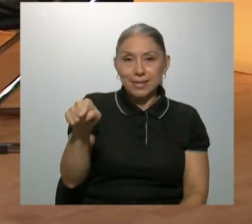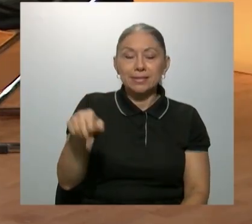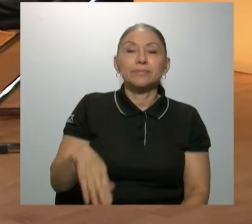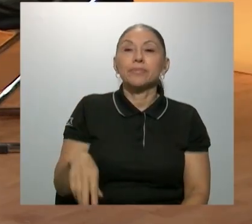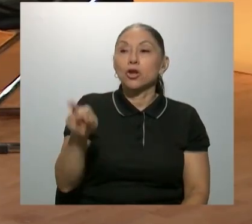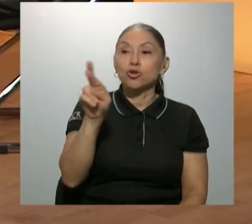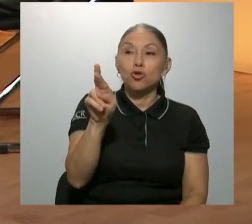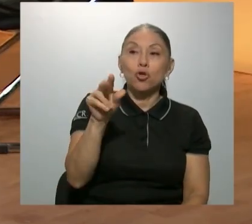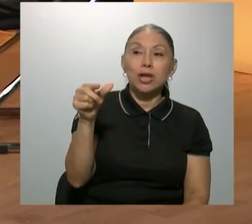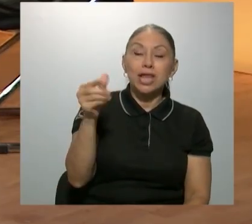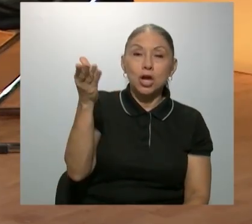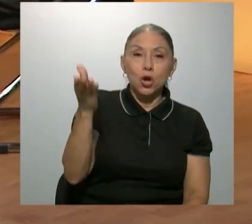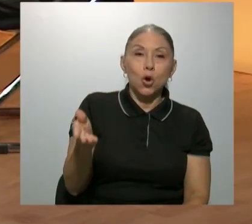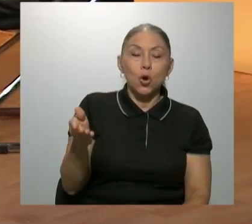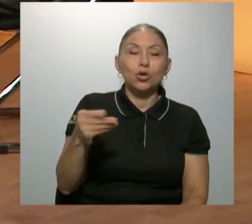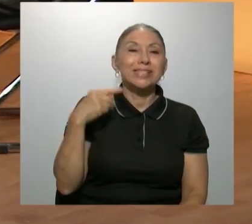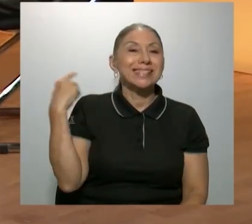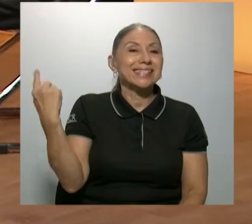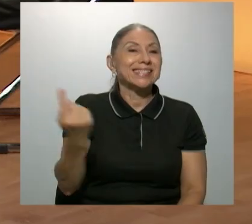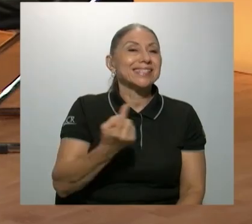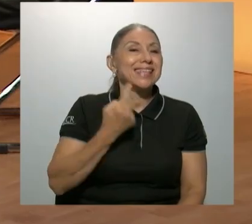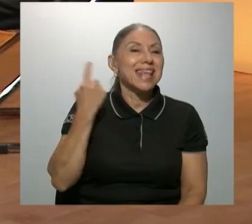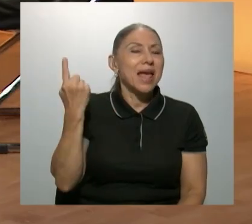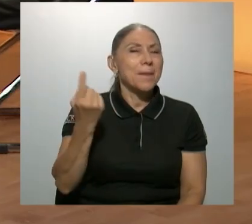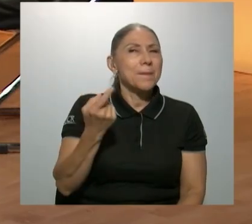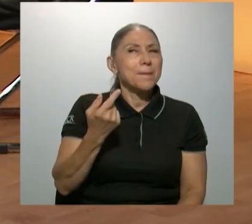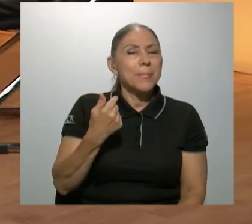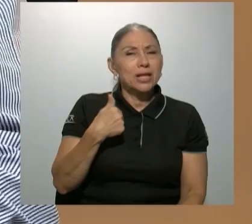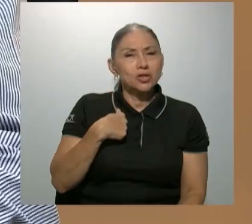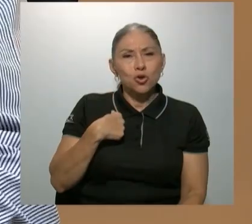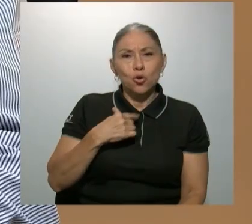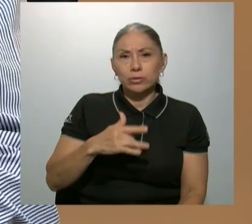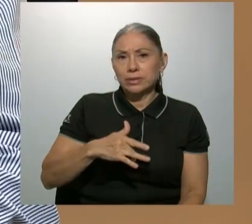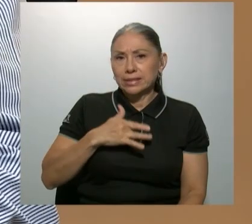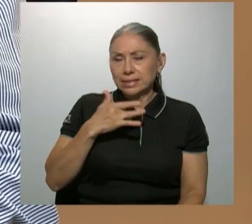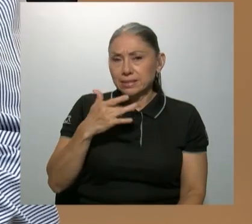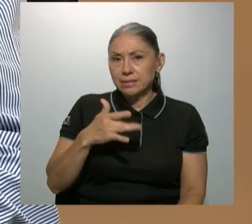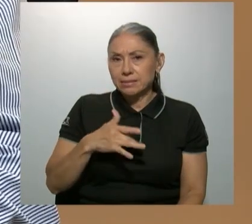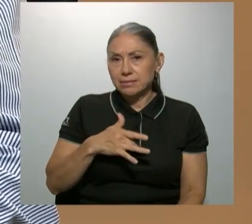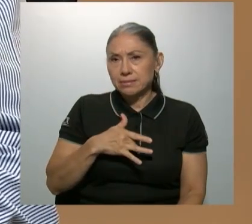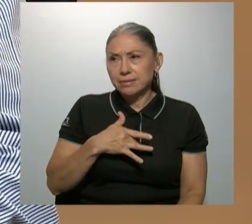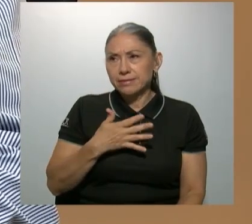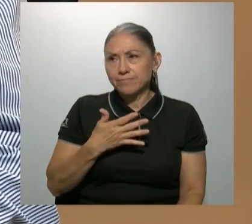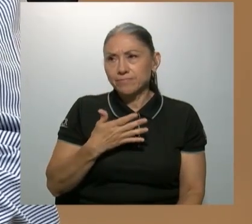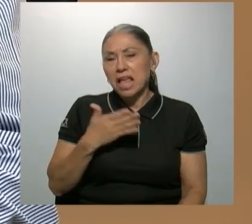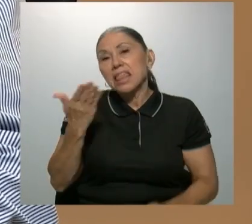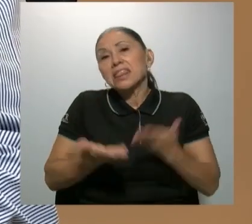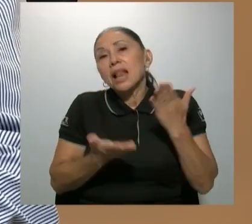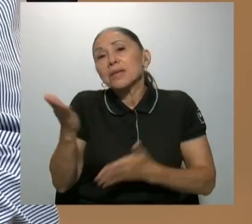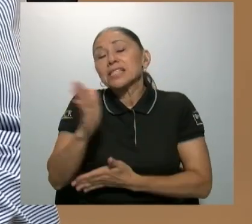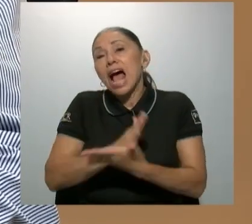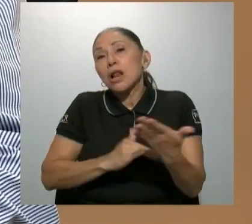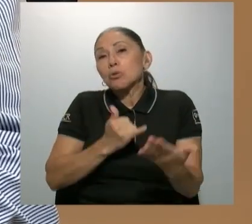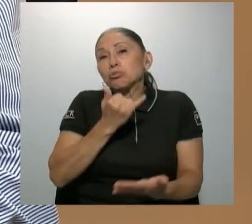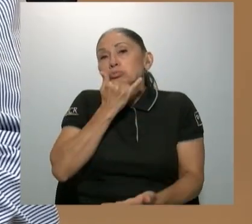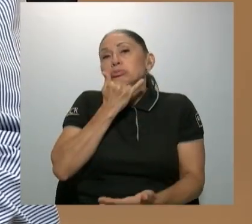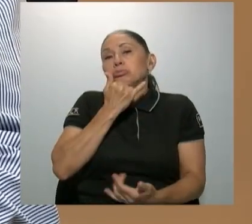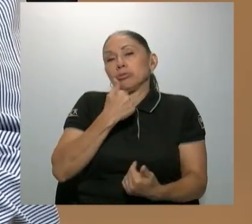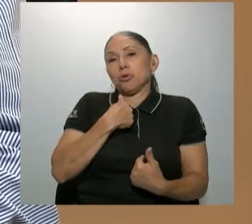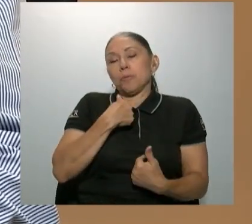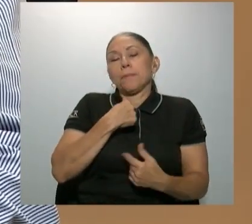Rodrigo siempre me dejó a mí la sensación, seguramente un prejuicio de mi parte, de que